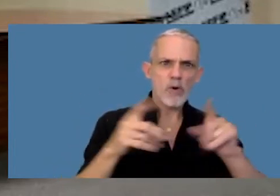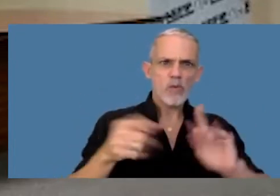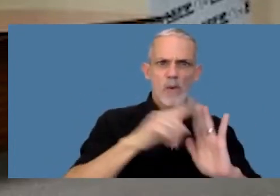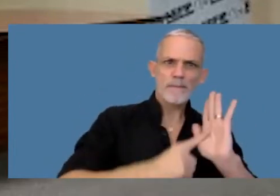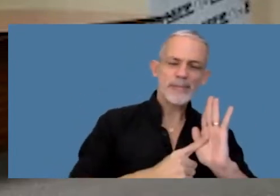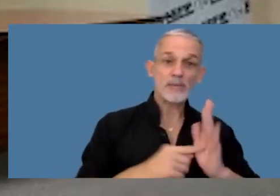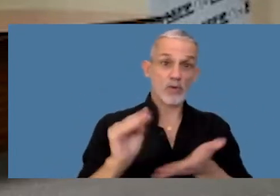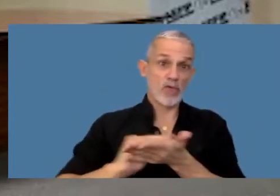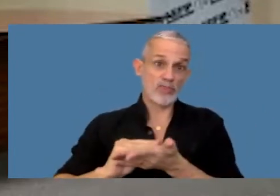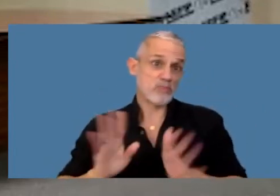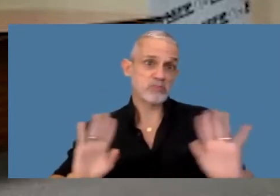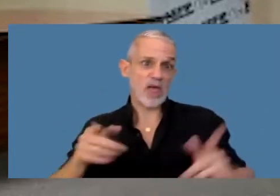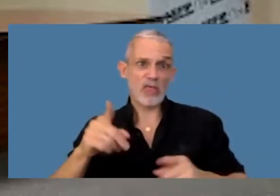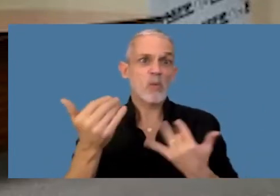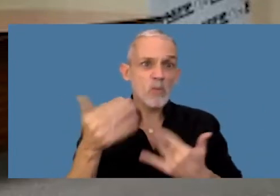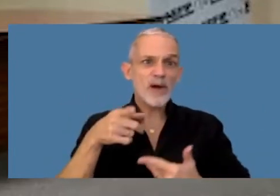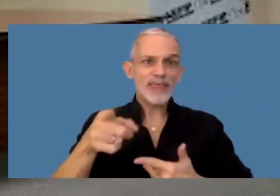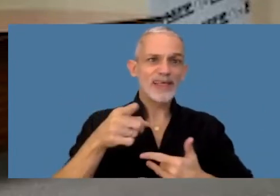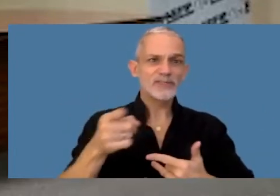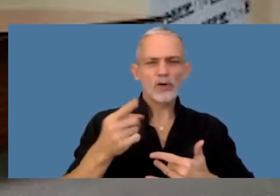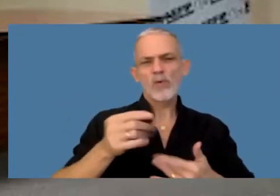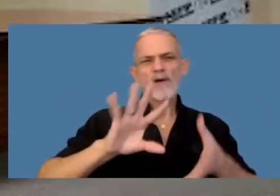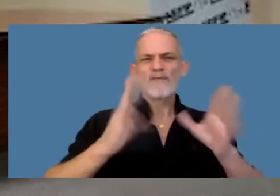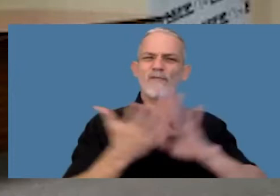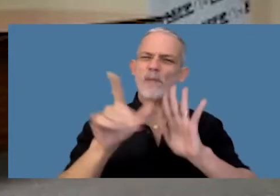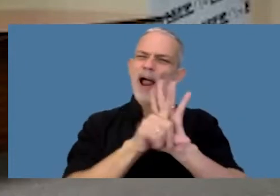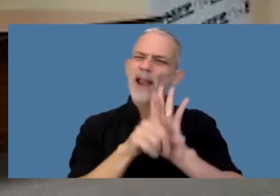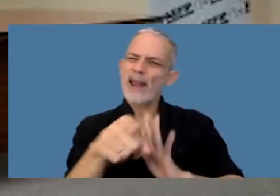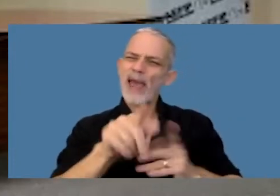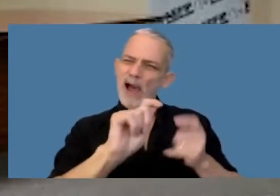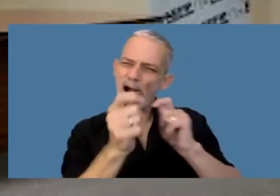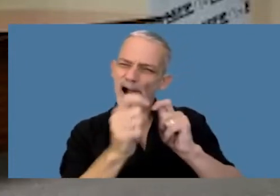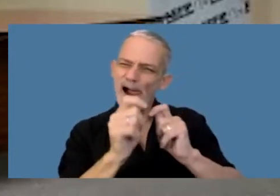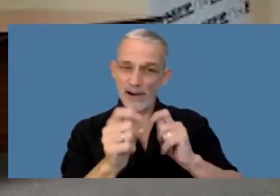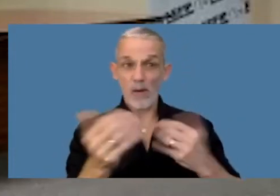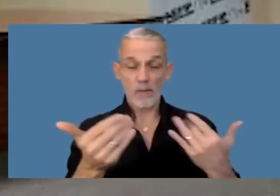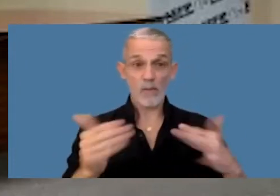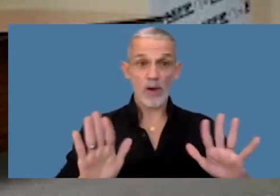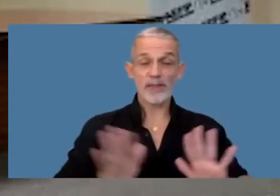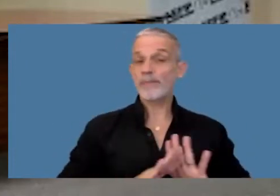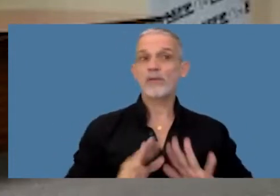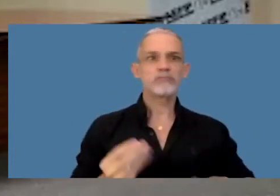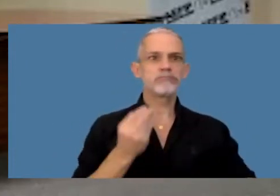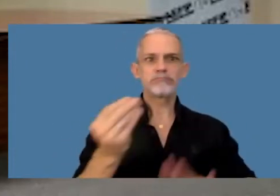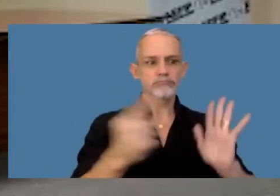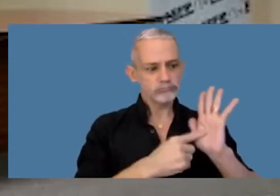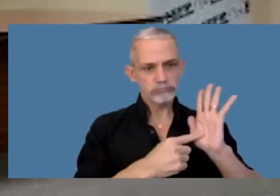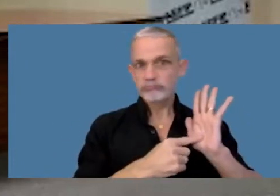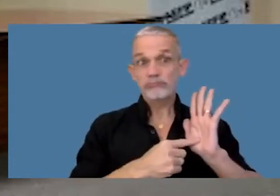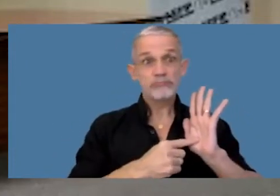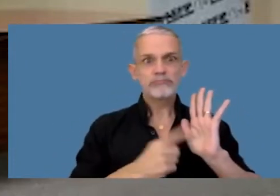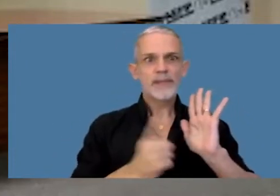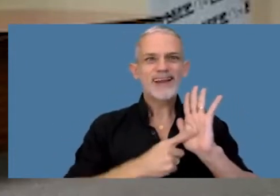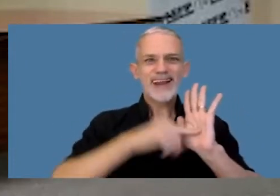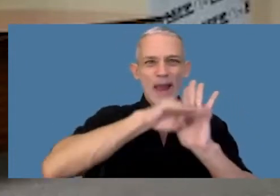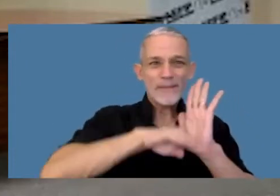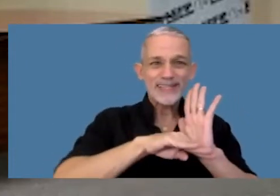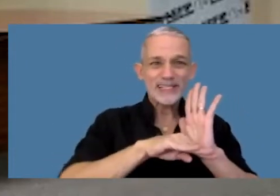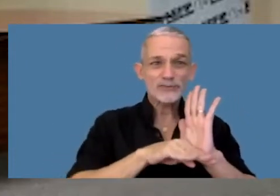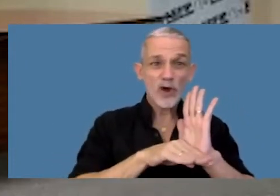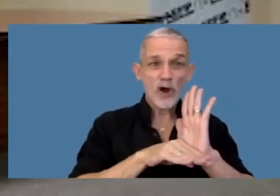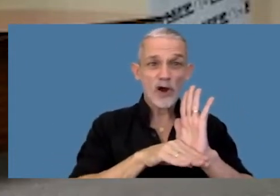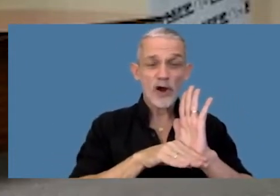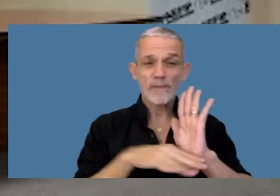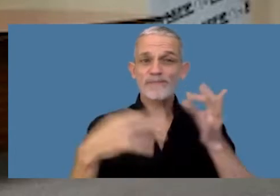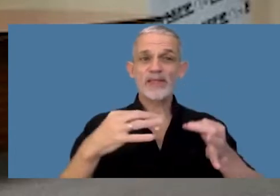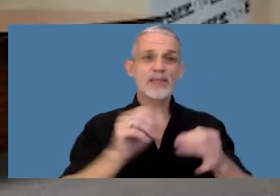va a poder reglamentarlo de una determinada manera. Pero el margen de reglamentación que tiene el